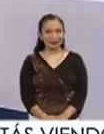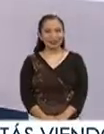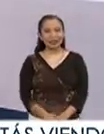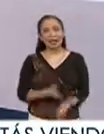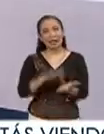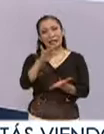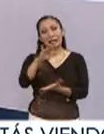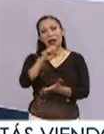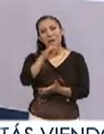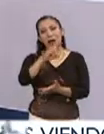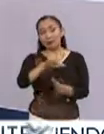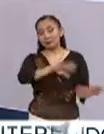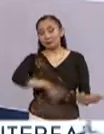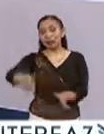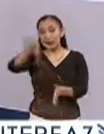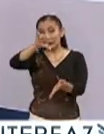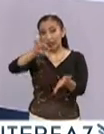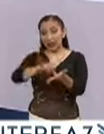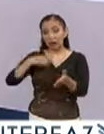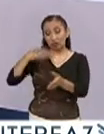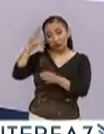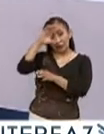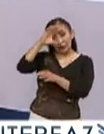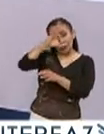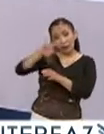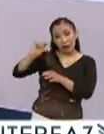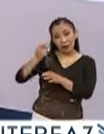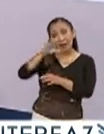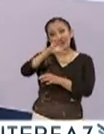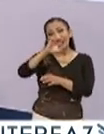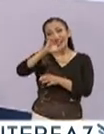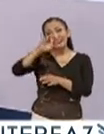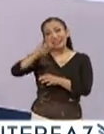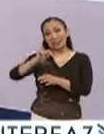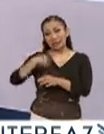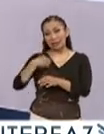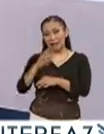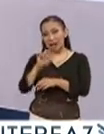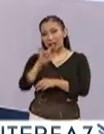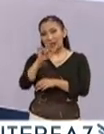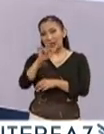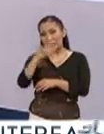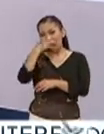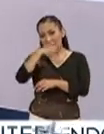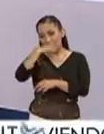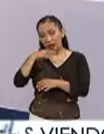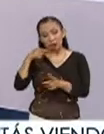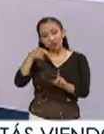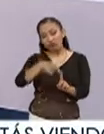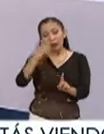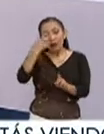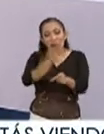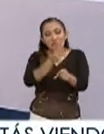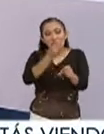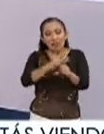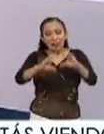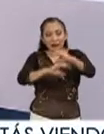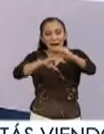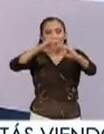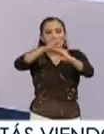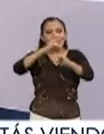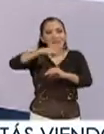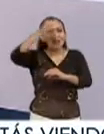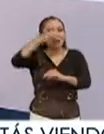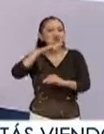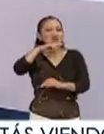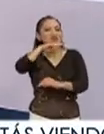Gracias, Omar. Y alumnos del Centro de Estudios Científicos y Tecnológicos CECIT 4 Lázaro Cárdenas crearon una alternativa para fabricar tabiques de forma